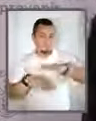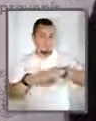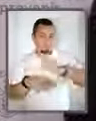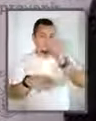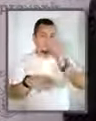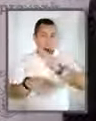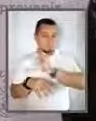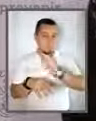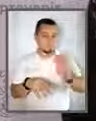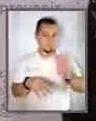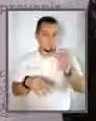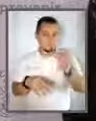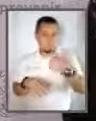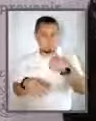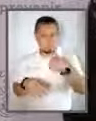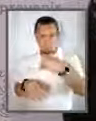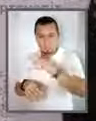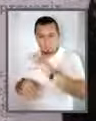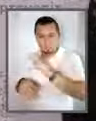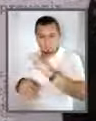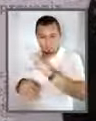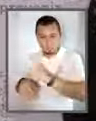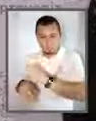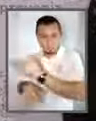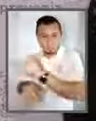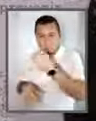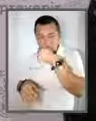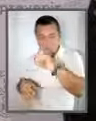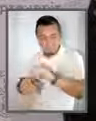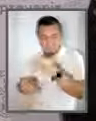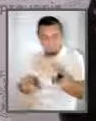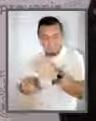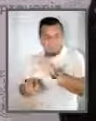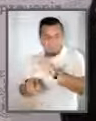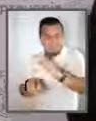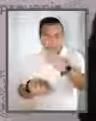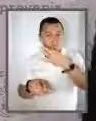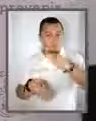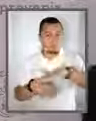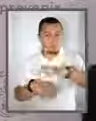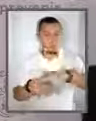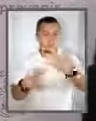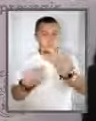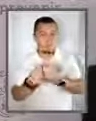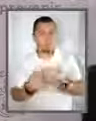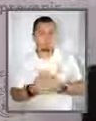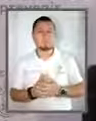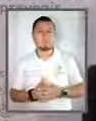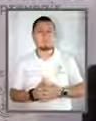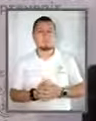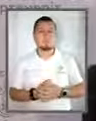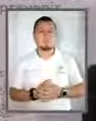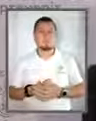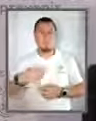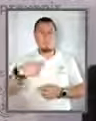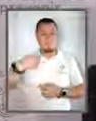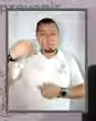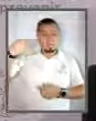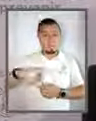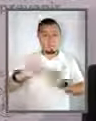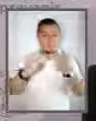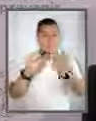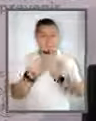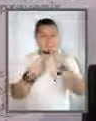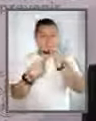me lo permiten, por este medio, señora coordinadora y señor secretario, que la instrucción que han recibido todas